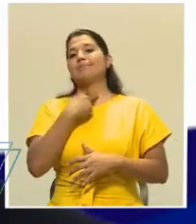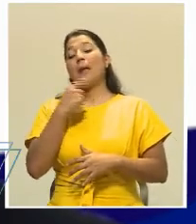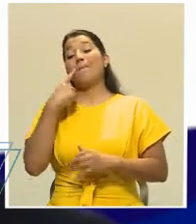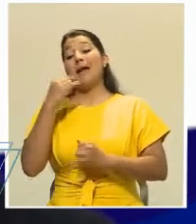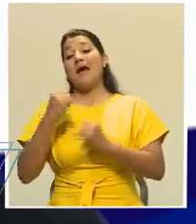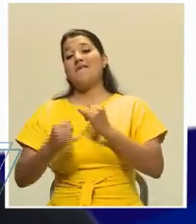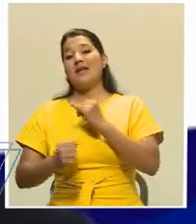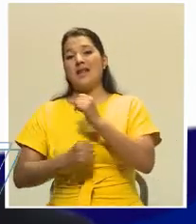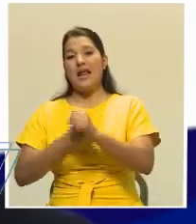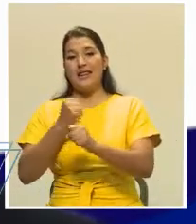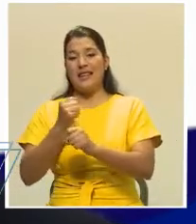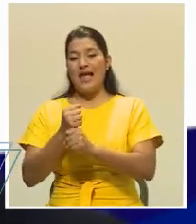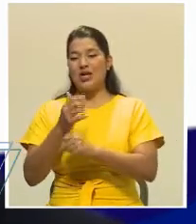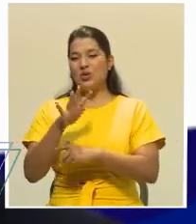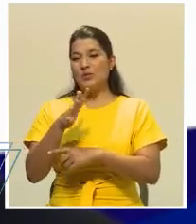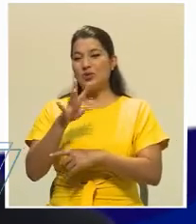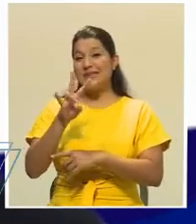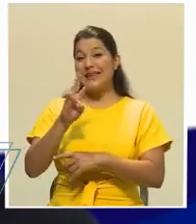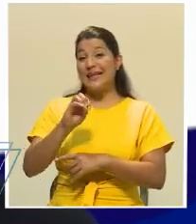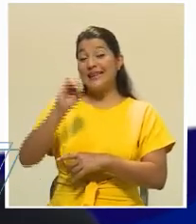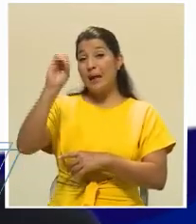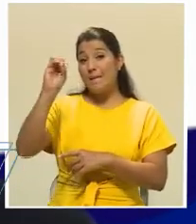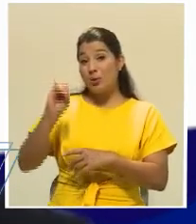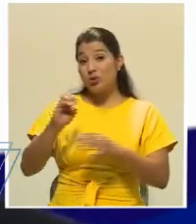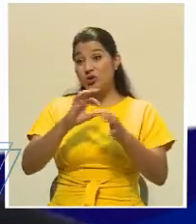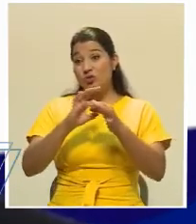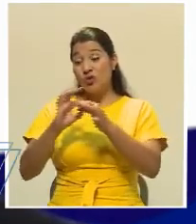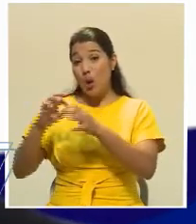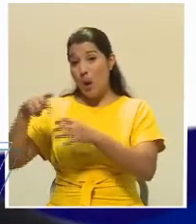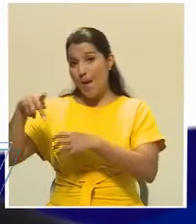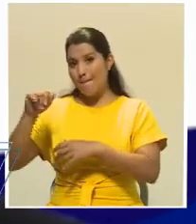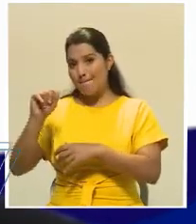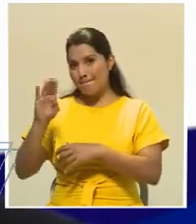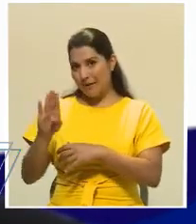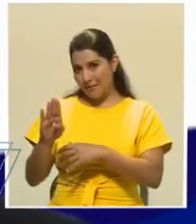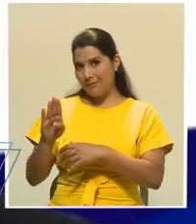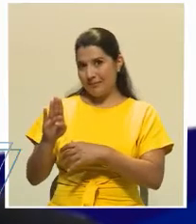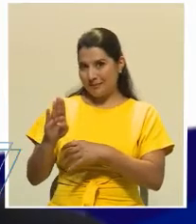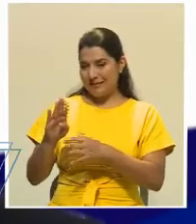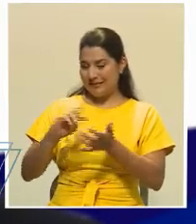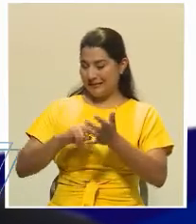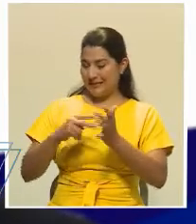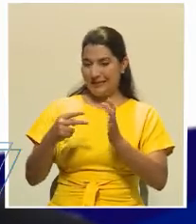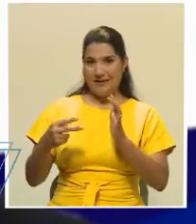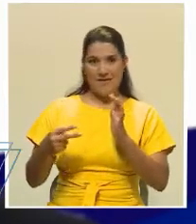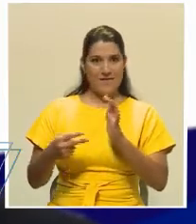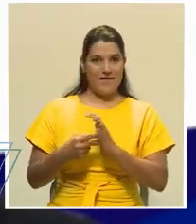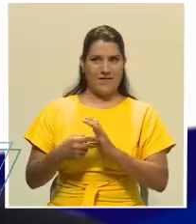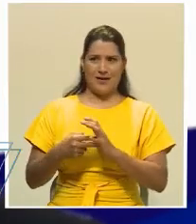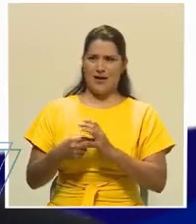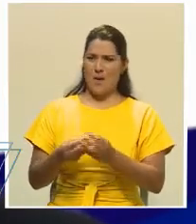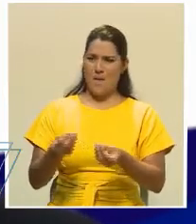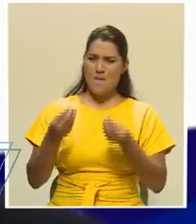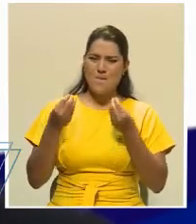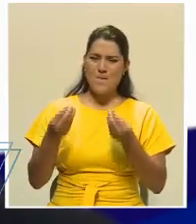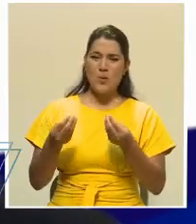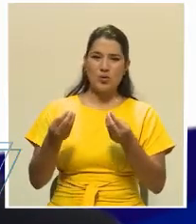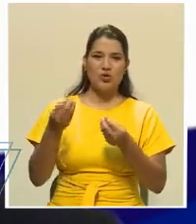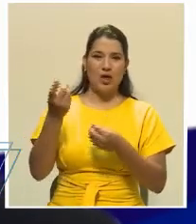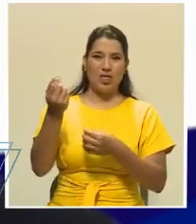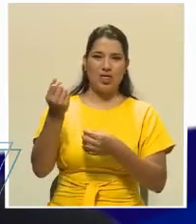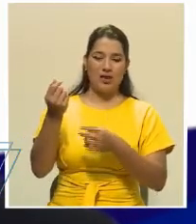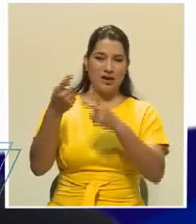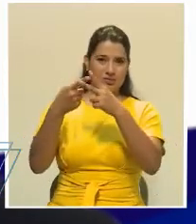a rondar el 70% del Producto Interno Bruto, la cual es una cifra muy